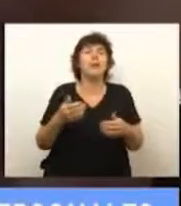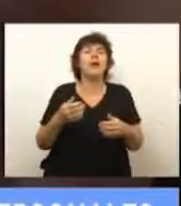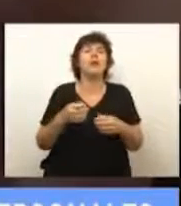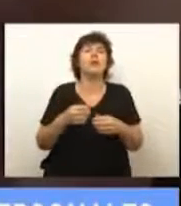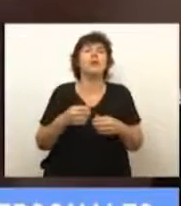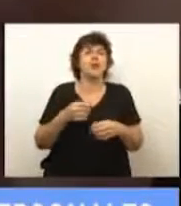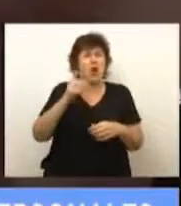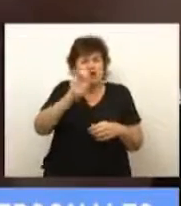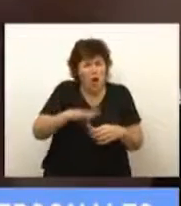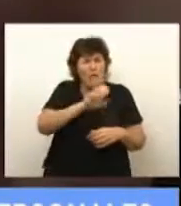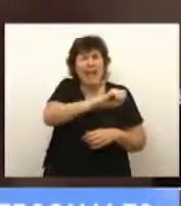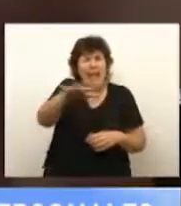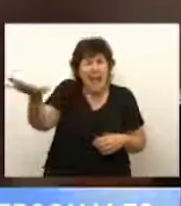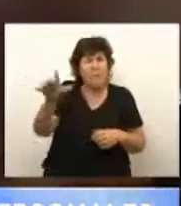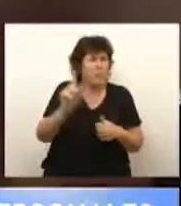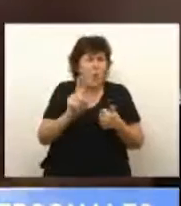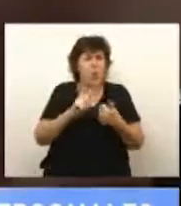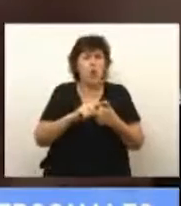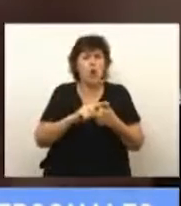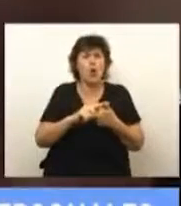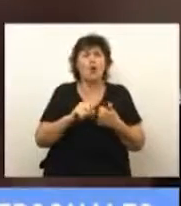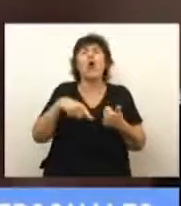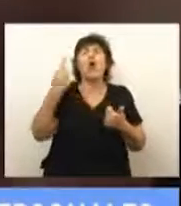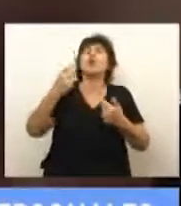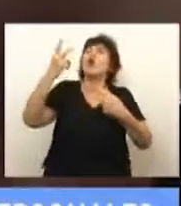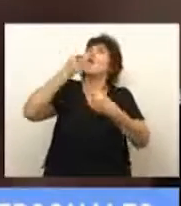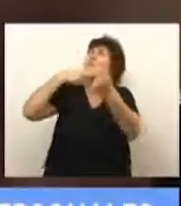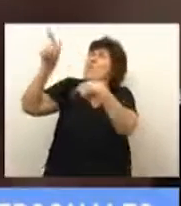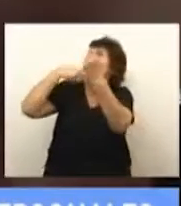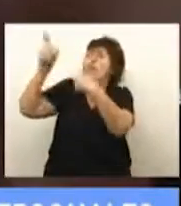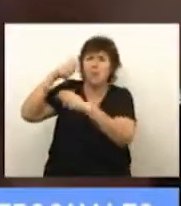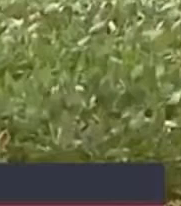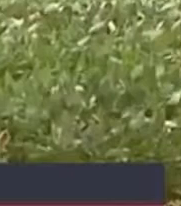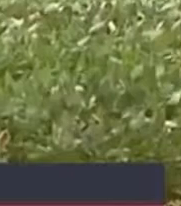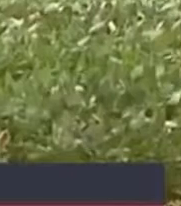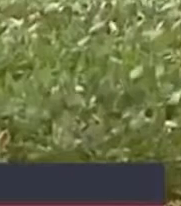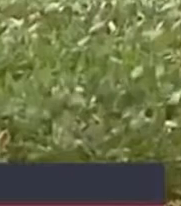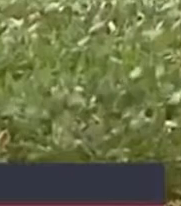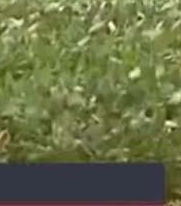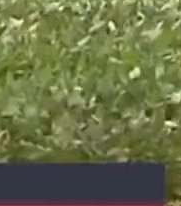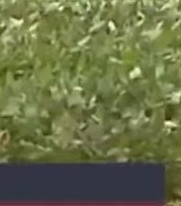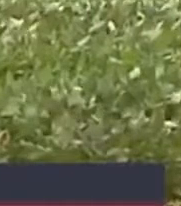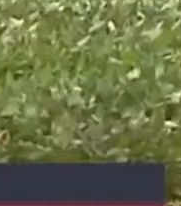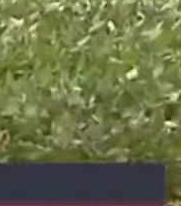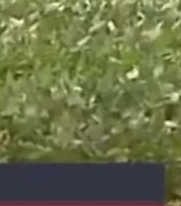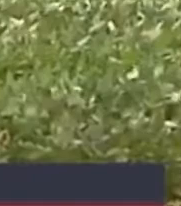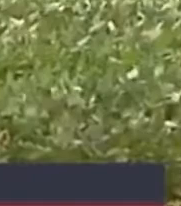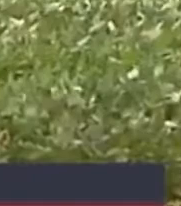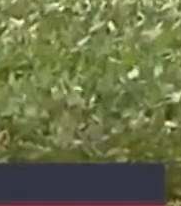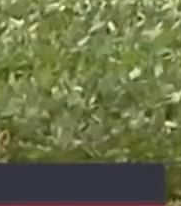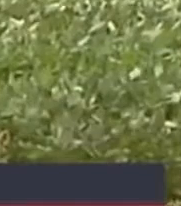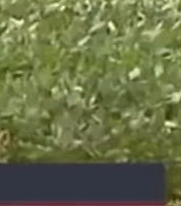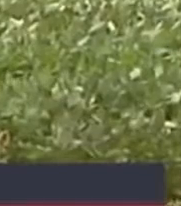solamente el campo muchos producciones exportadoras van a pagar retenciones las retenciones en un país federal